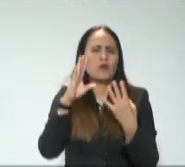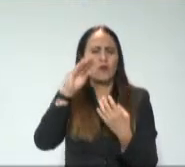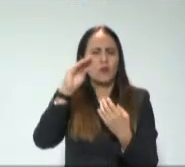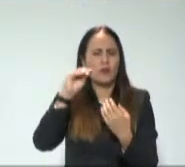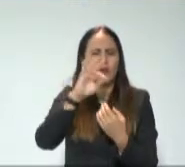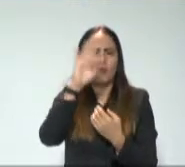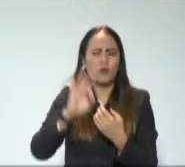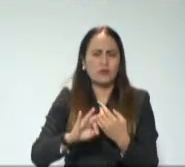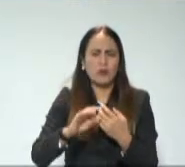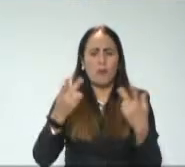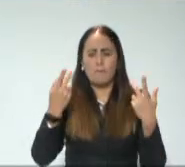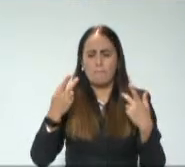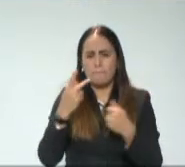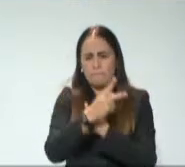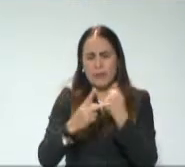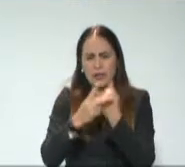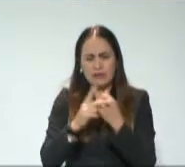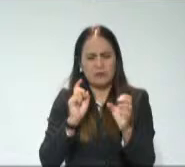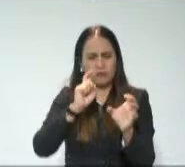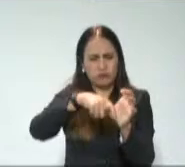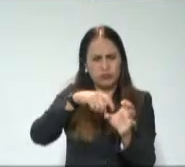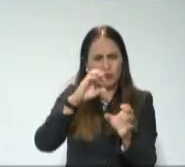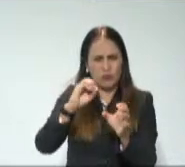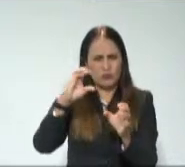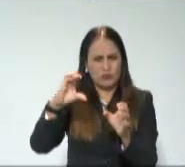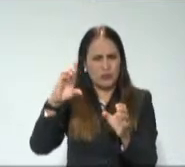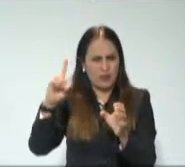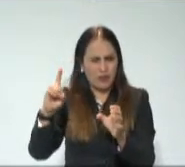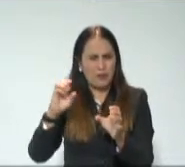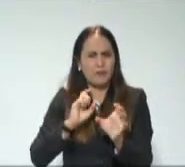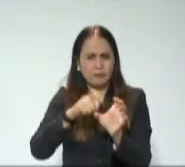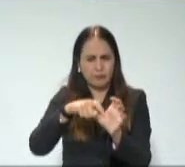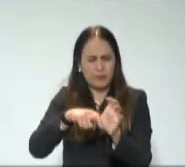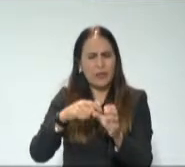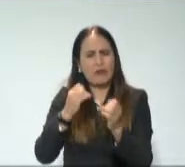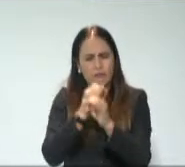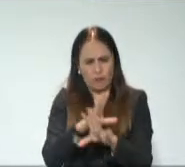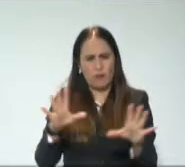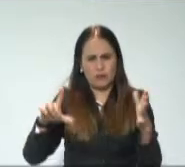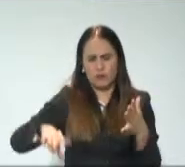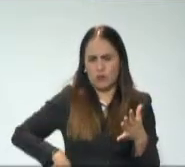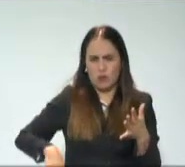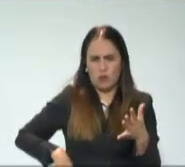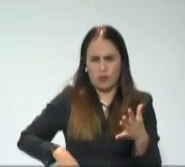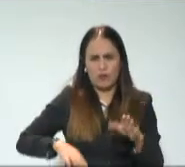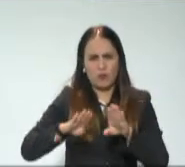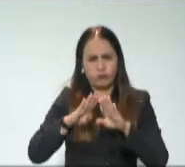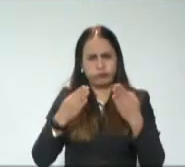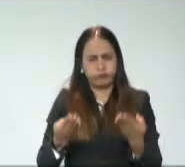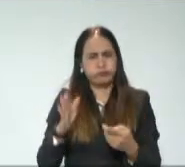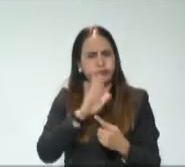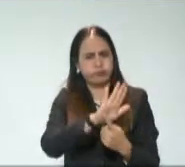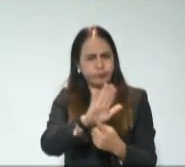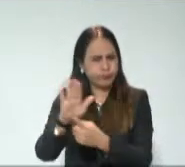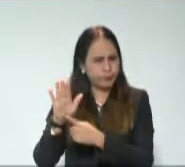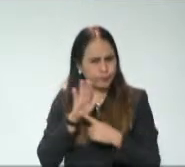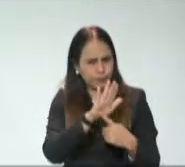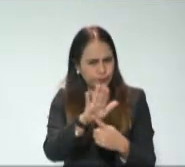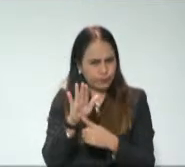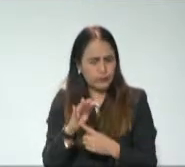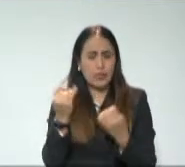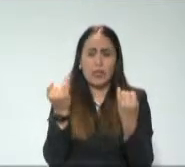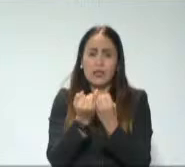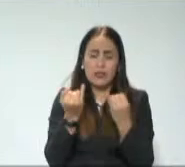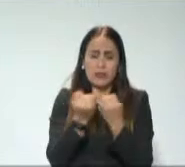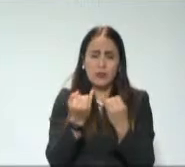la ocd ya tienen requerimientos para los datos gubernamental tales que se hagan que est que sean abiertos y que se